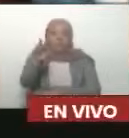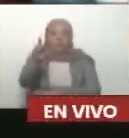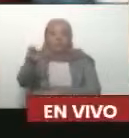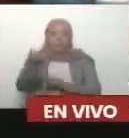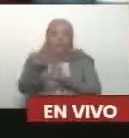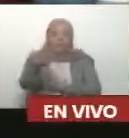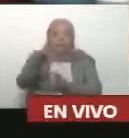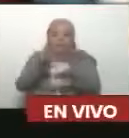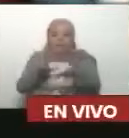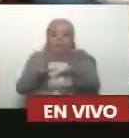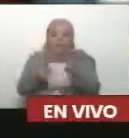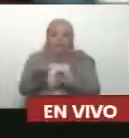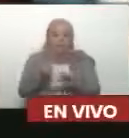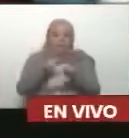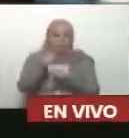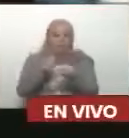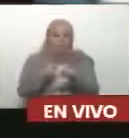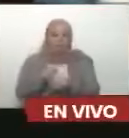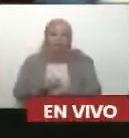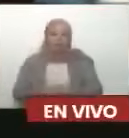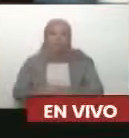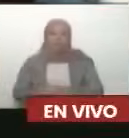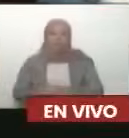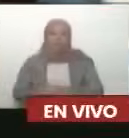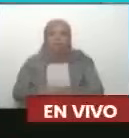Karateka. ¿Cómo es la cosa, pa' ver?